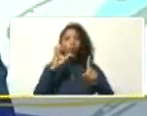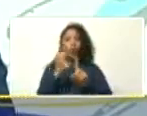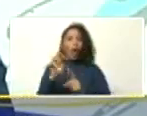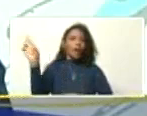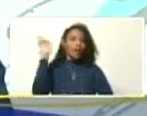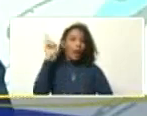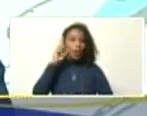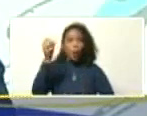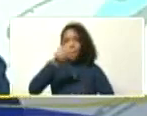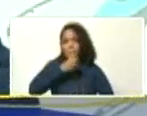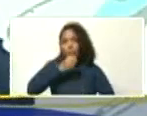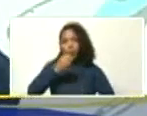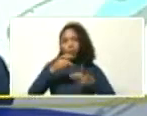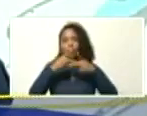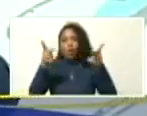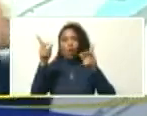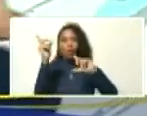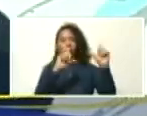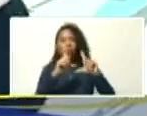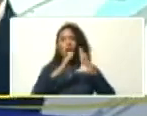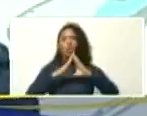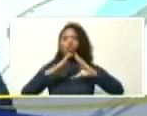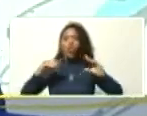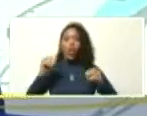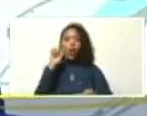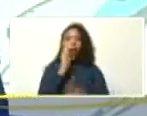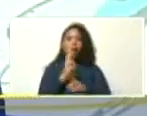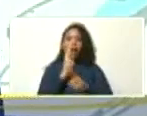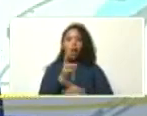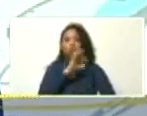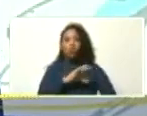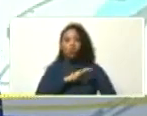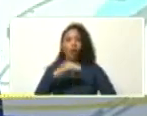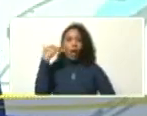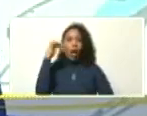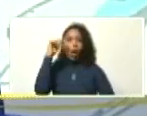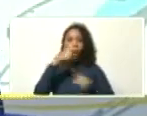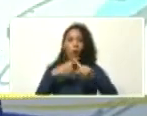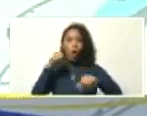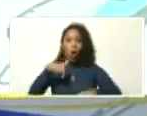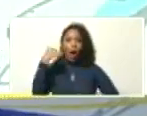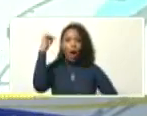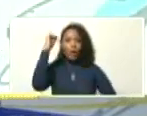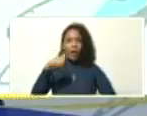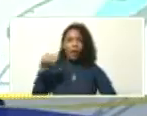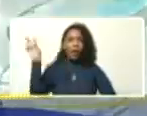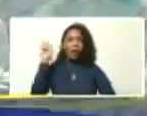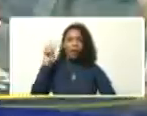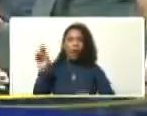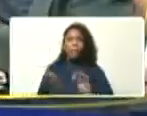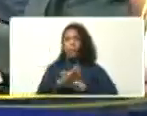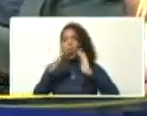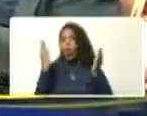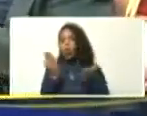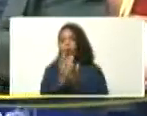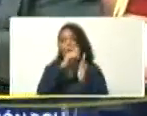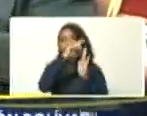radio, prensa y televisión, y en todas las redes sociales que hoy por hoy existen en Venezuela y en el planeta